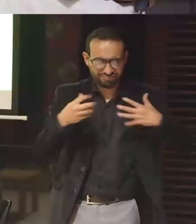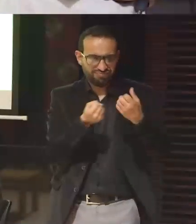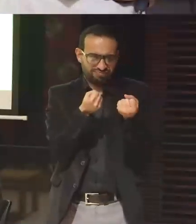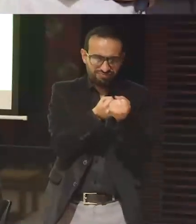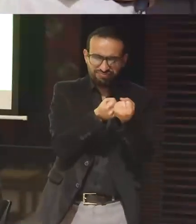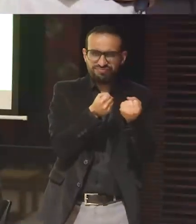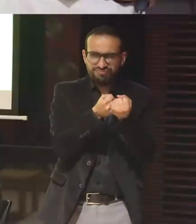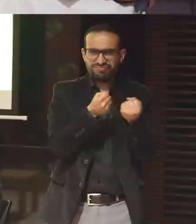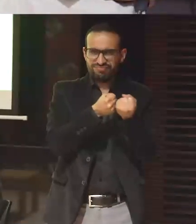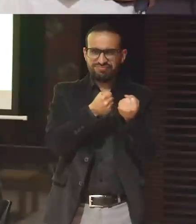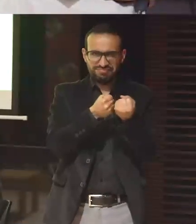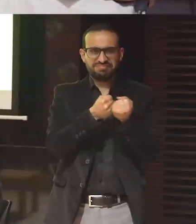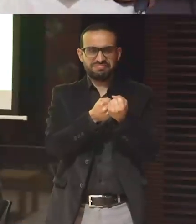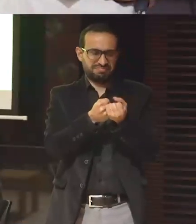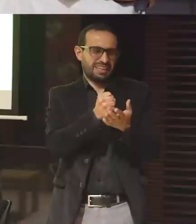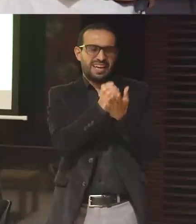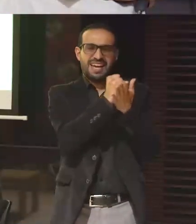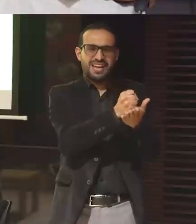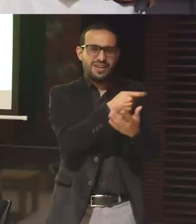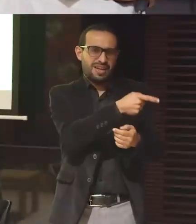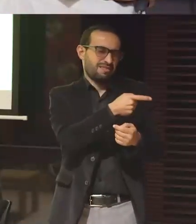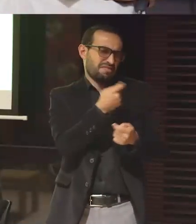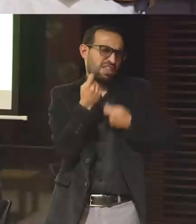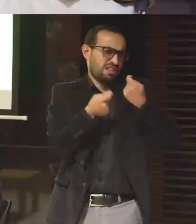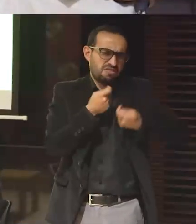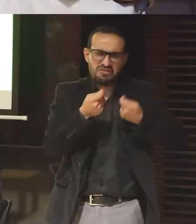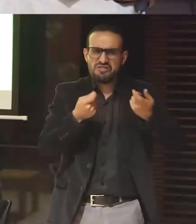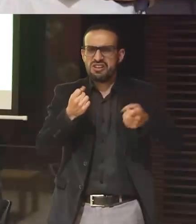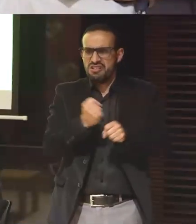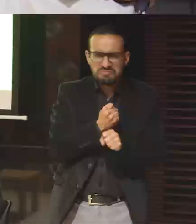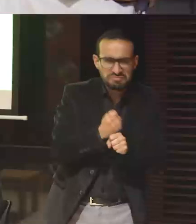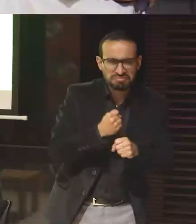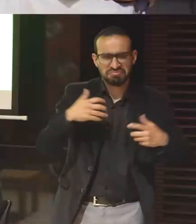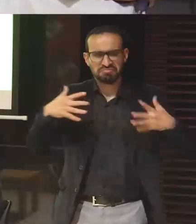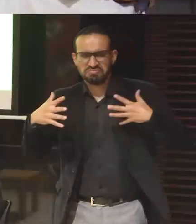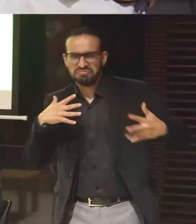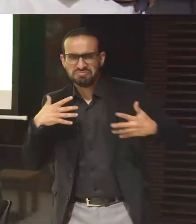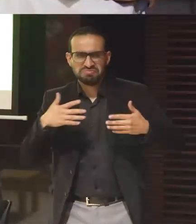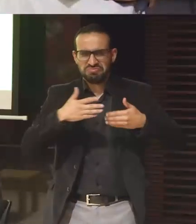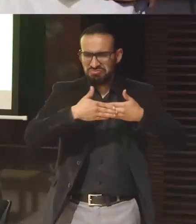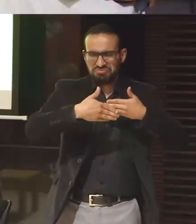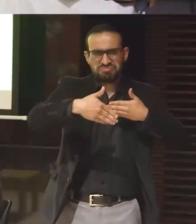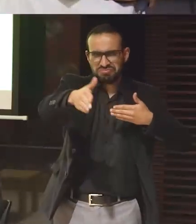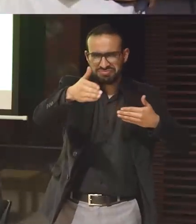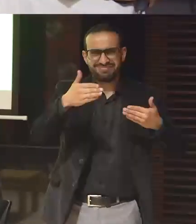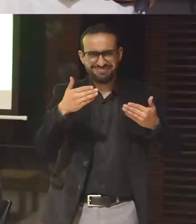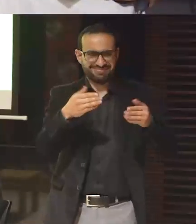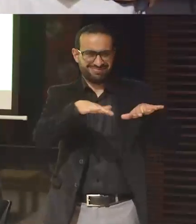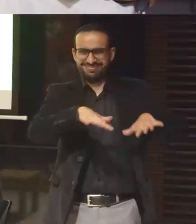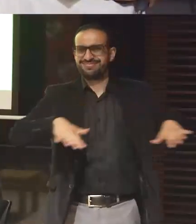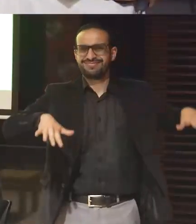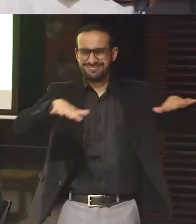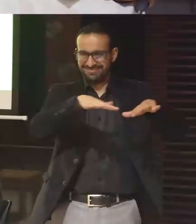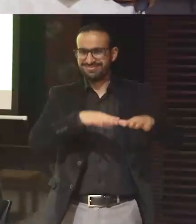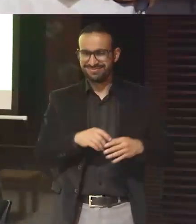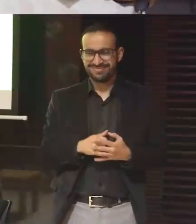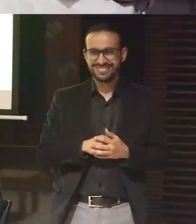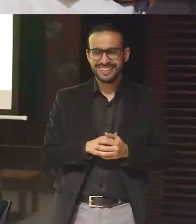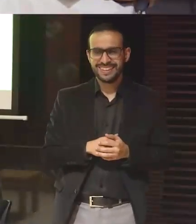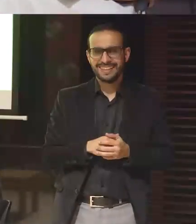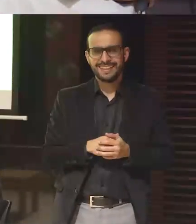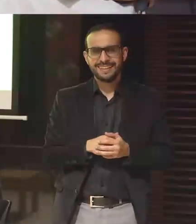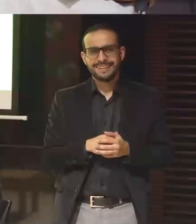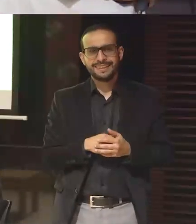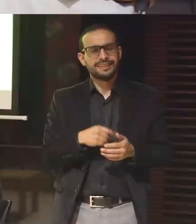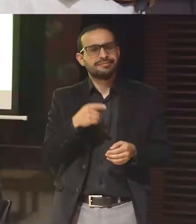idea, perfecto, la empezamos a realizar y la puedo hacer acá, en estos laboratorios, en estas máquinas, en este espacio. Pero ¿qué es lo que